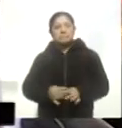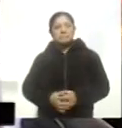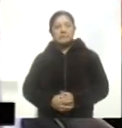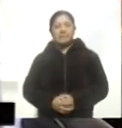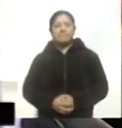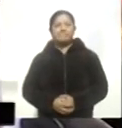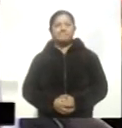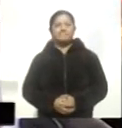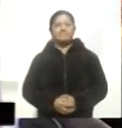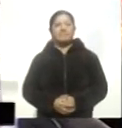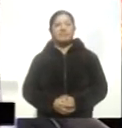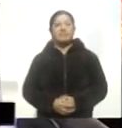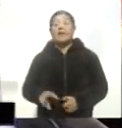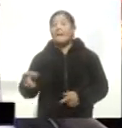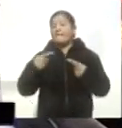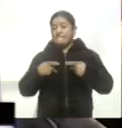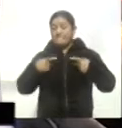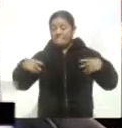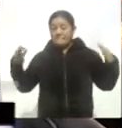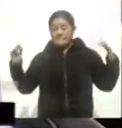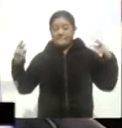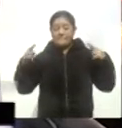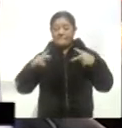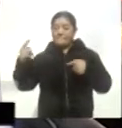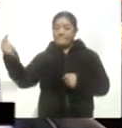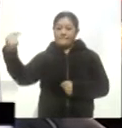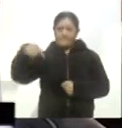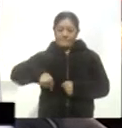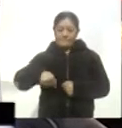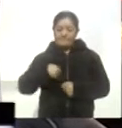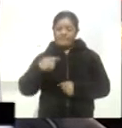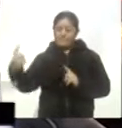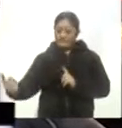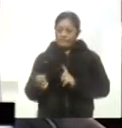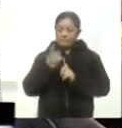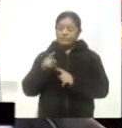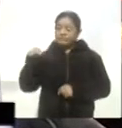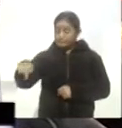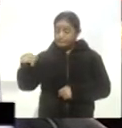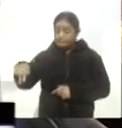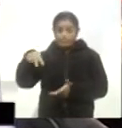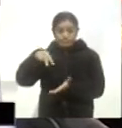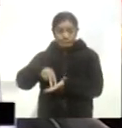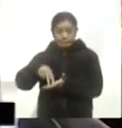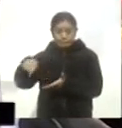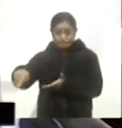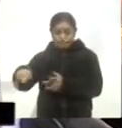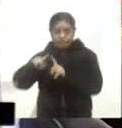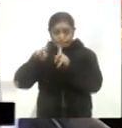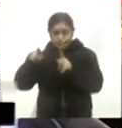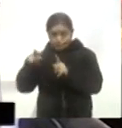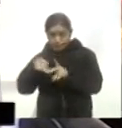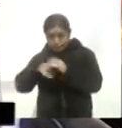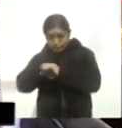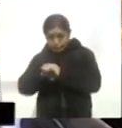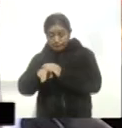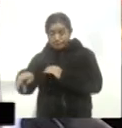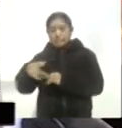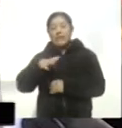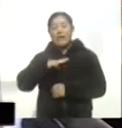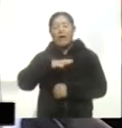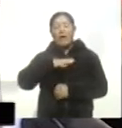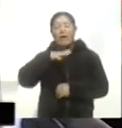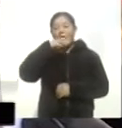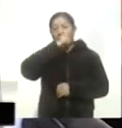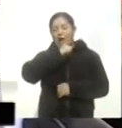los ciudadanos que nos visitan, desde el acceso se les toma la temperatura, se les